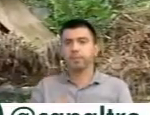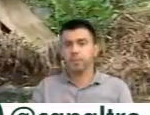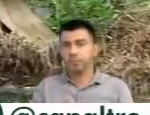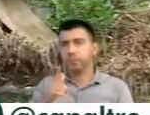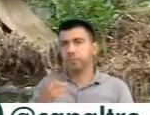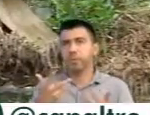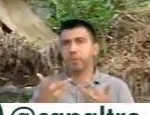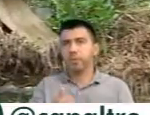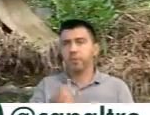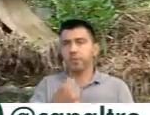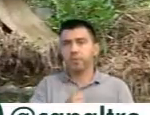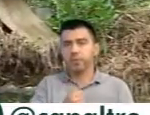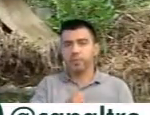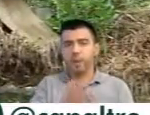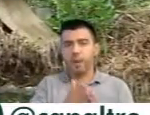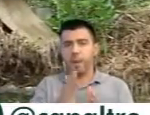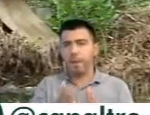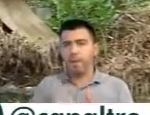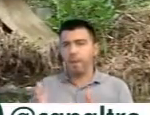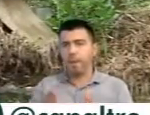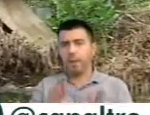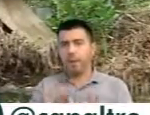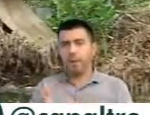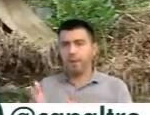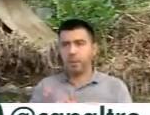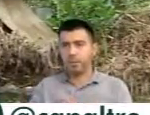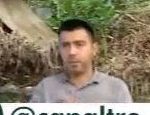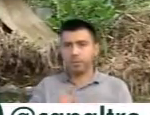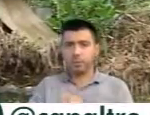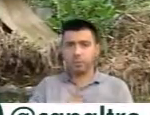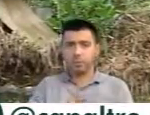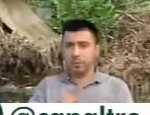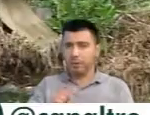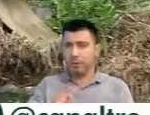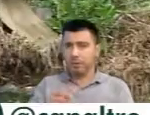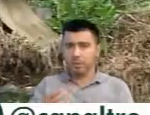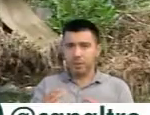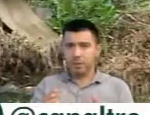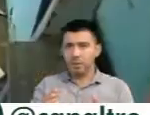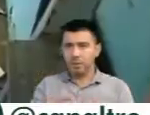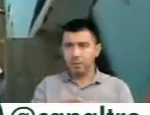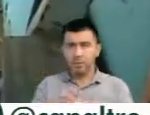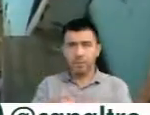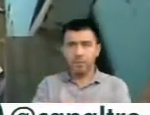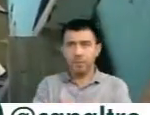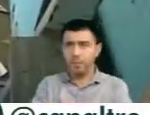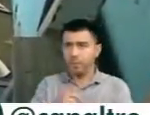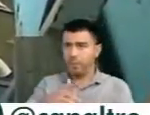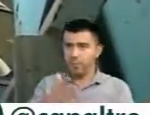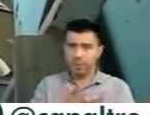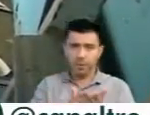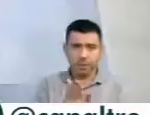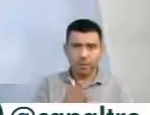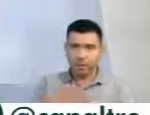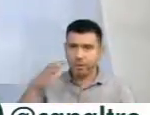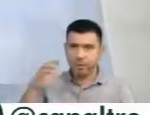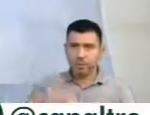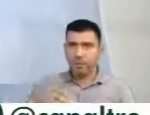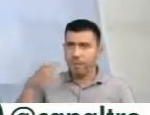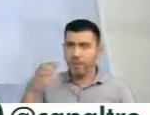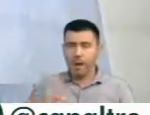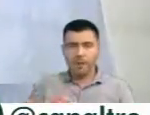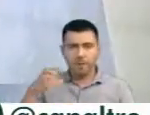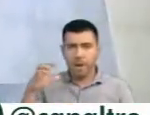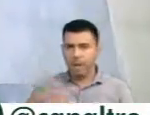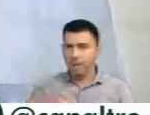ellos necesitan la intervención inmediata pues en pamplona sigue lloviendo y se prevee que el clima no cambie por